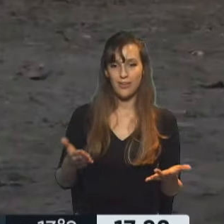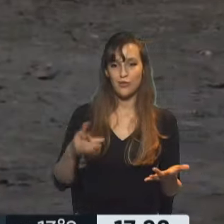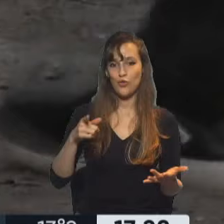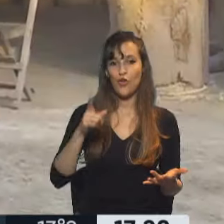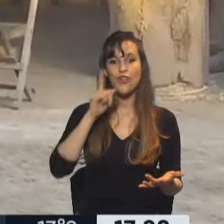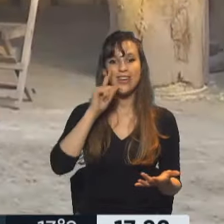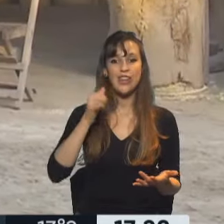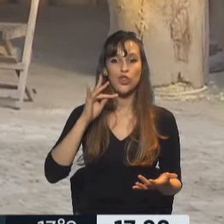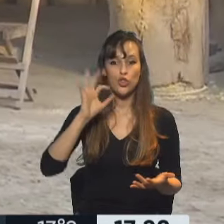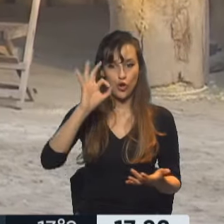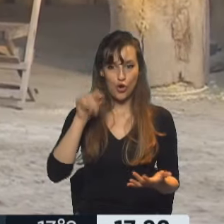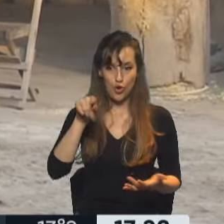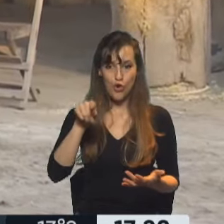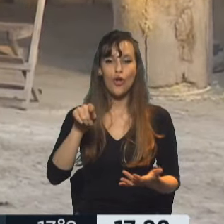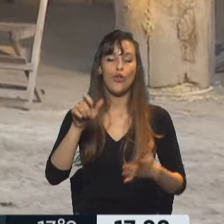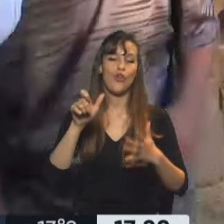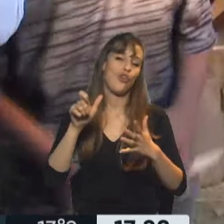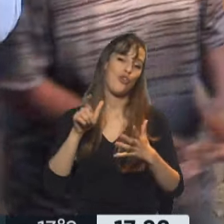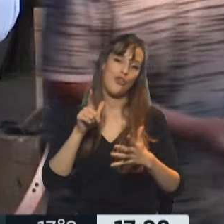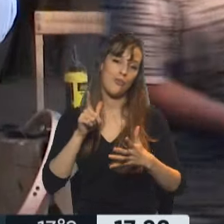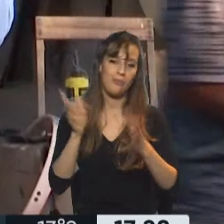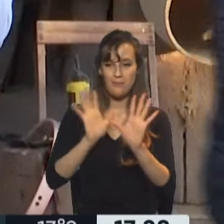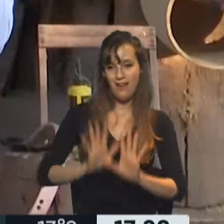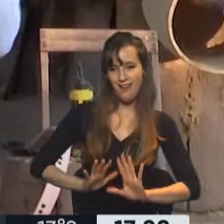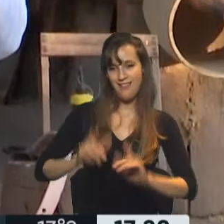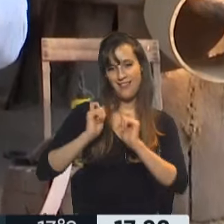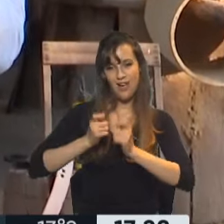hermoso regalo. Agradecer a todos los chicos de la técnica